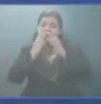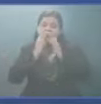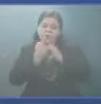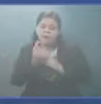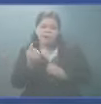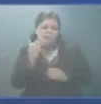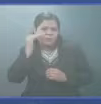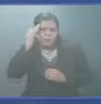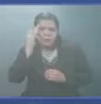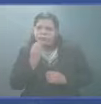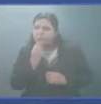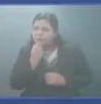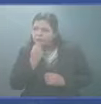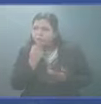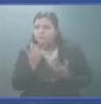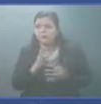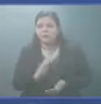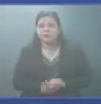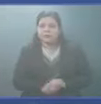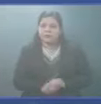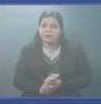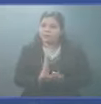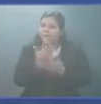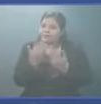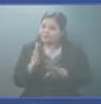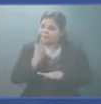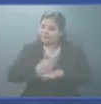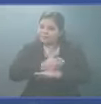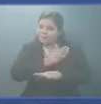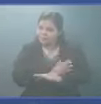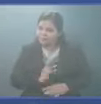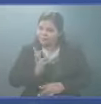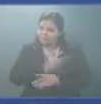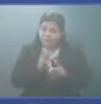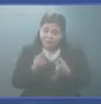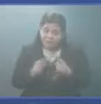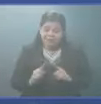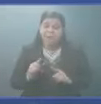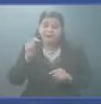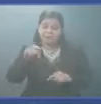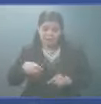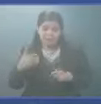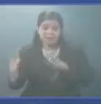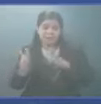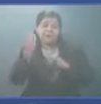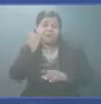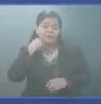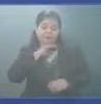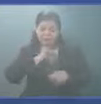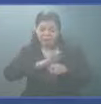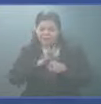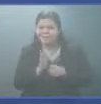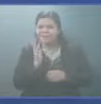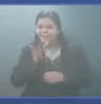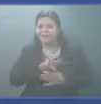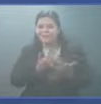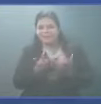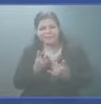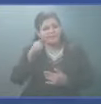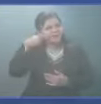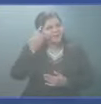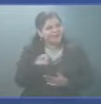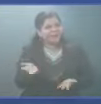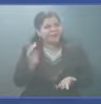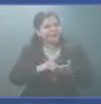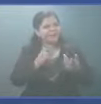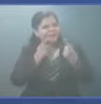adultos mayores. Recuerde que aunque ha disminuido, pero todavía continuamos en una pandemia por COVID-19. Nosotros lo esperamos en una nueva emisión el